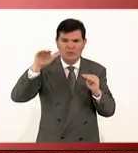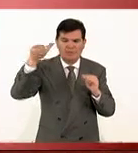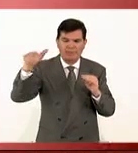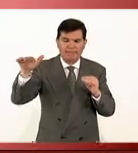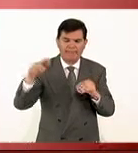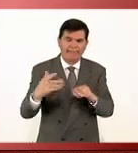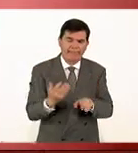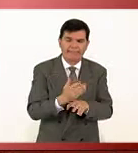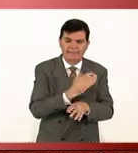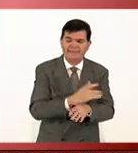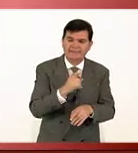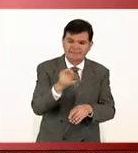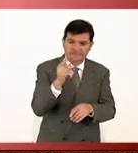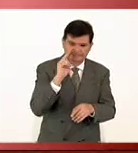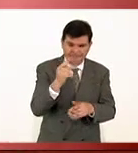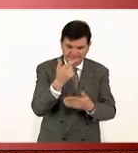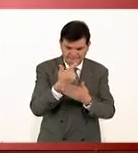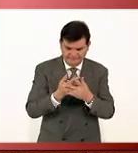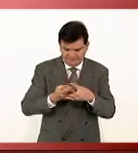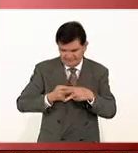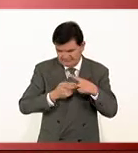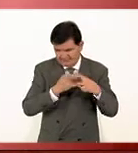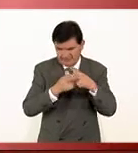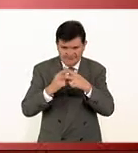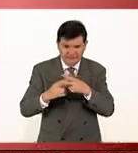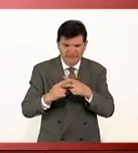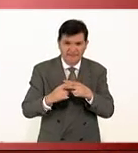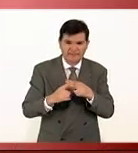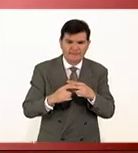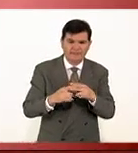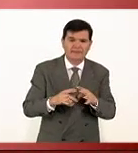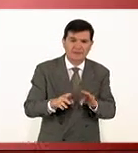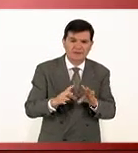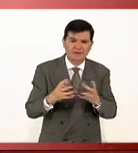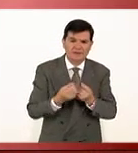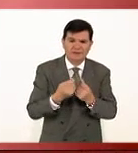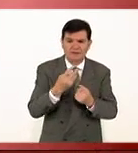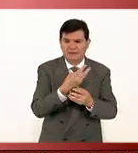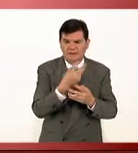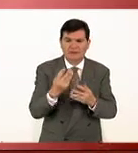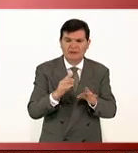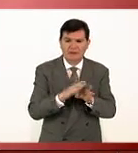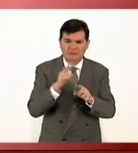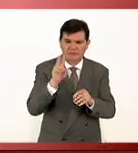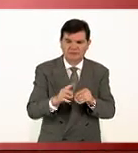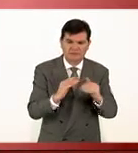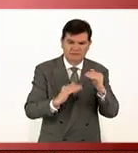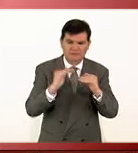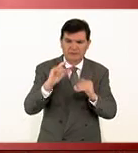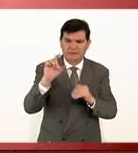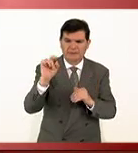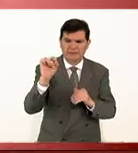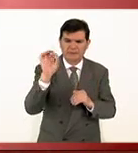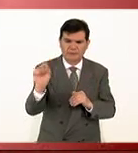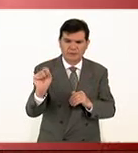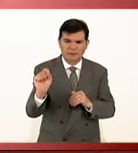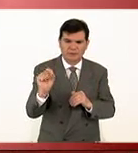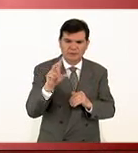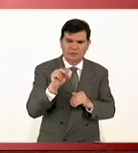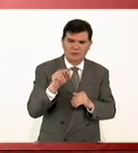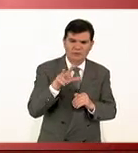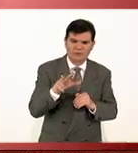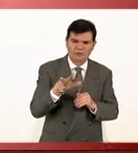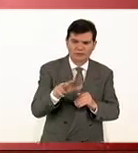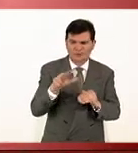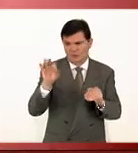entrega pasada. Si ustedes sacan un promedio de las últimas mediciones de las 3, en realidad tiene un promedio de 20 puntos, no 18 el